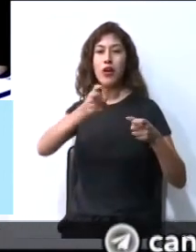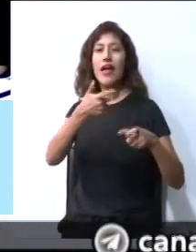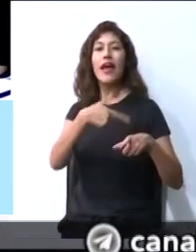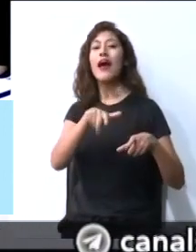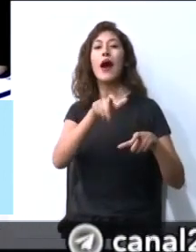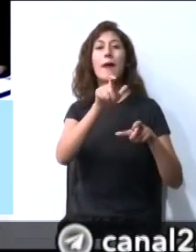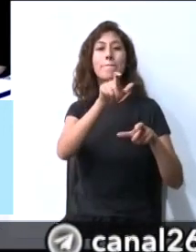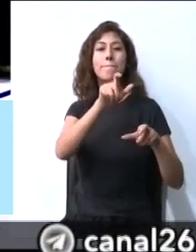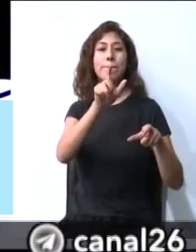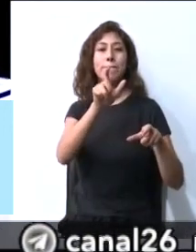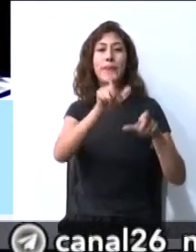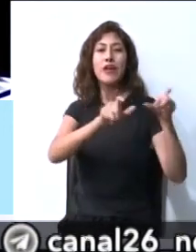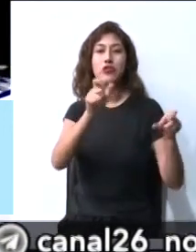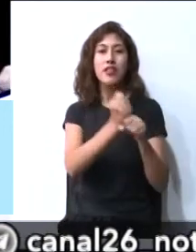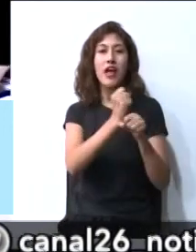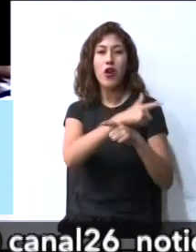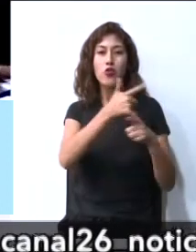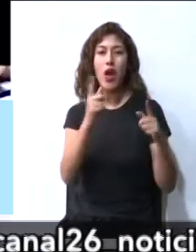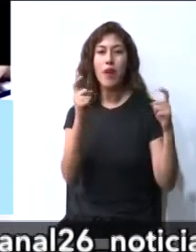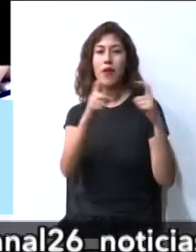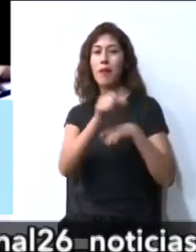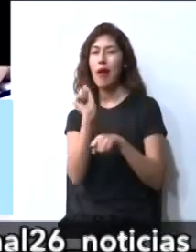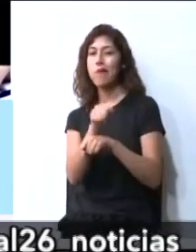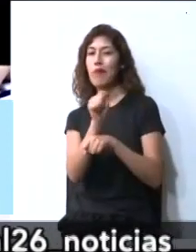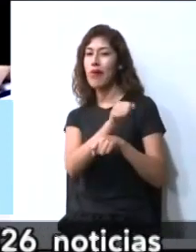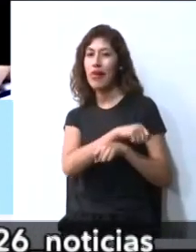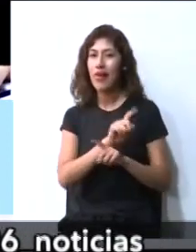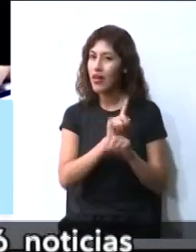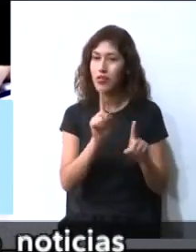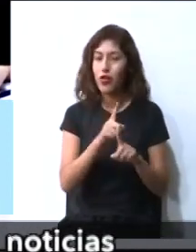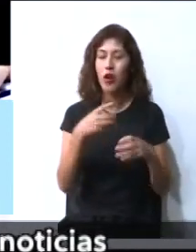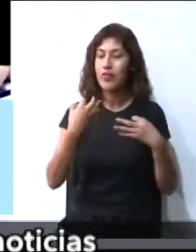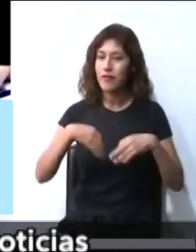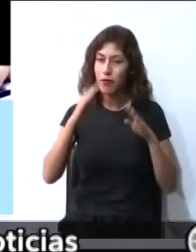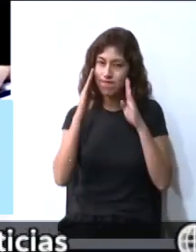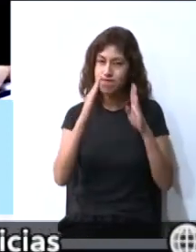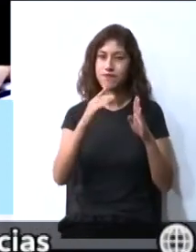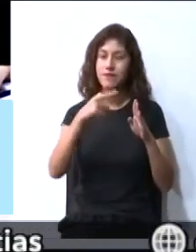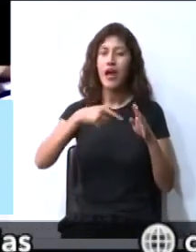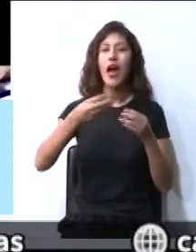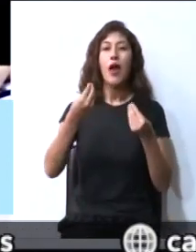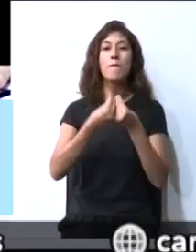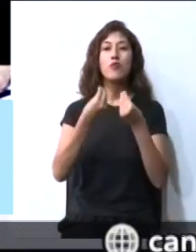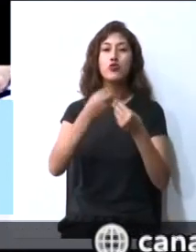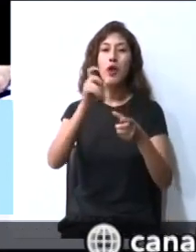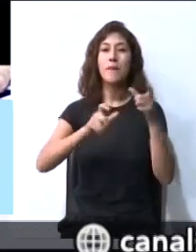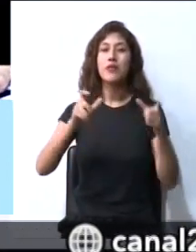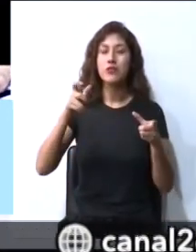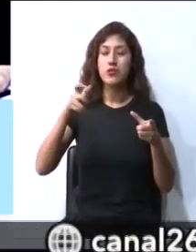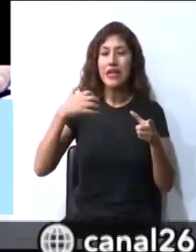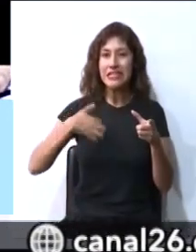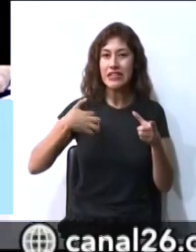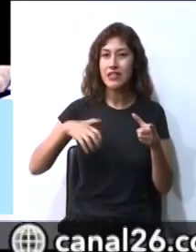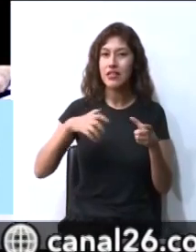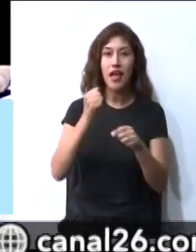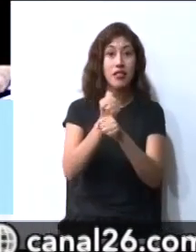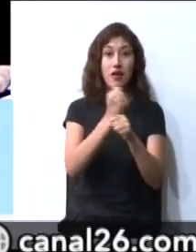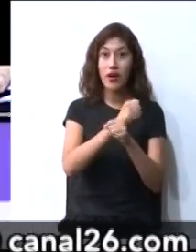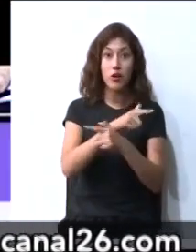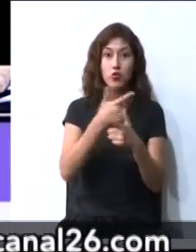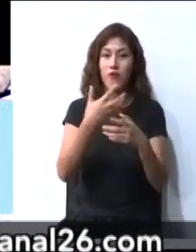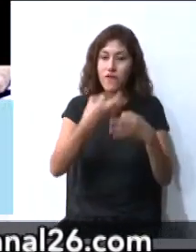país, donde casi la mitad de los argentinos trabajan en la informalidad, sin derechos y donde el único que emplea es